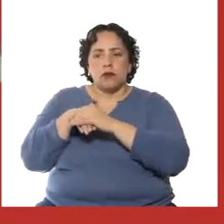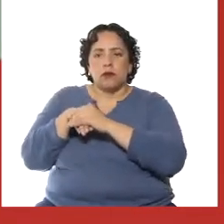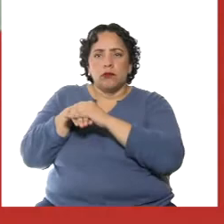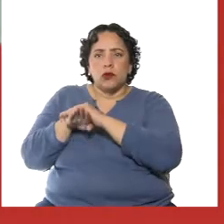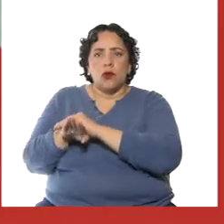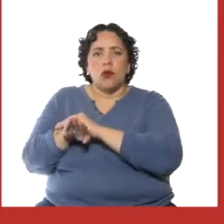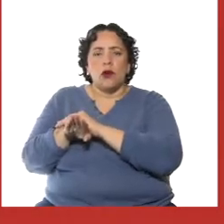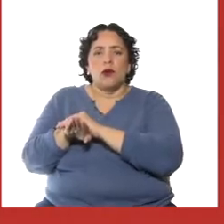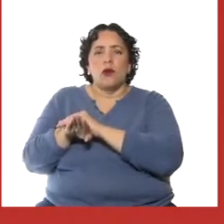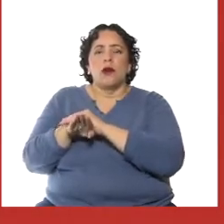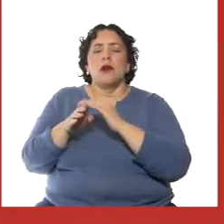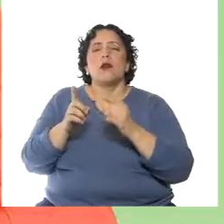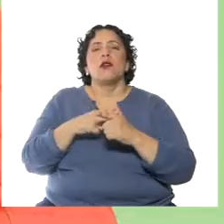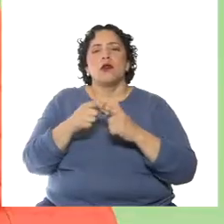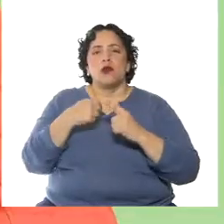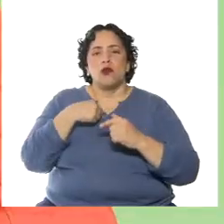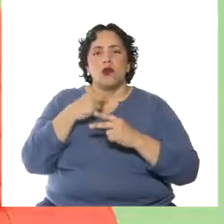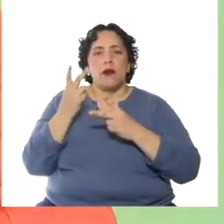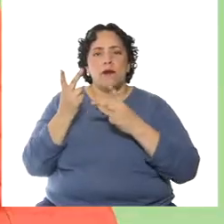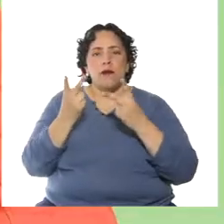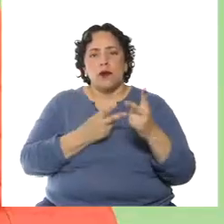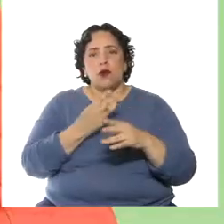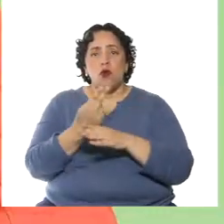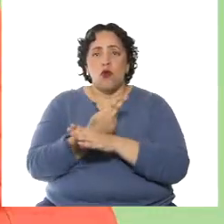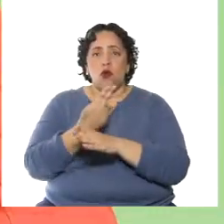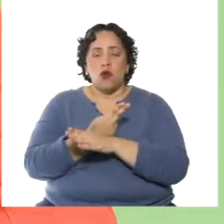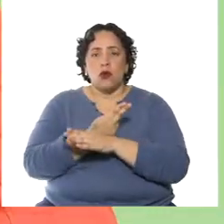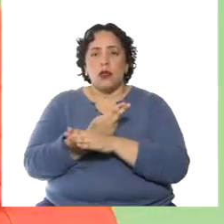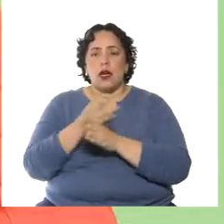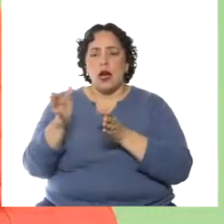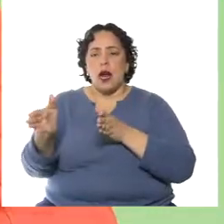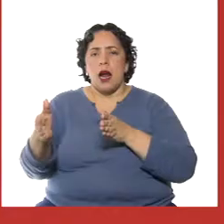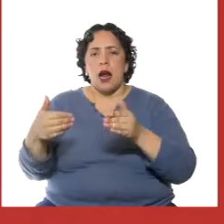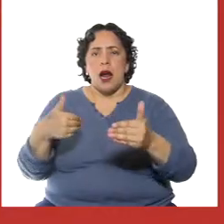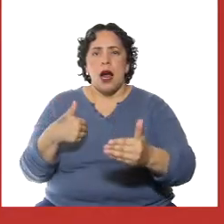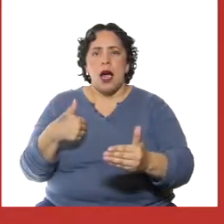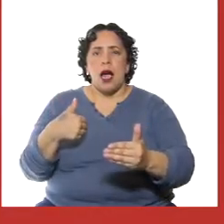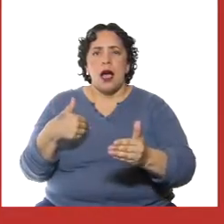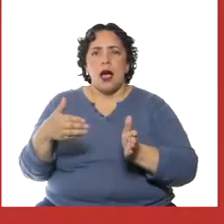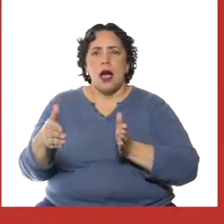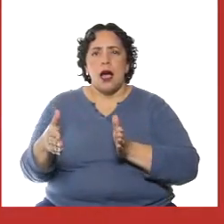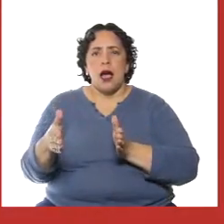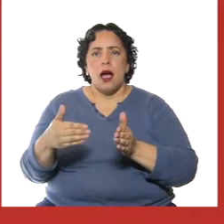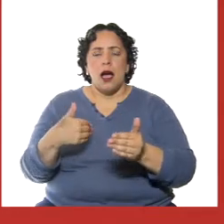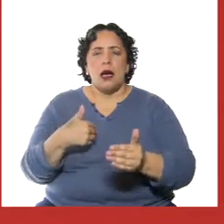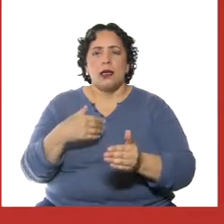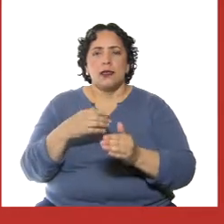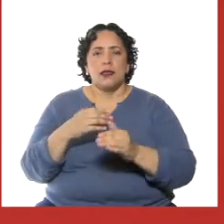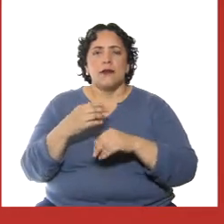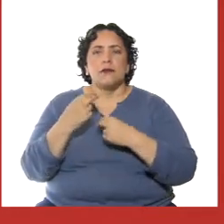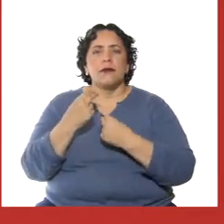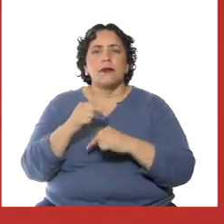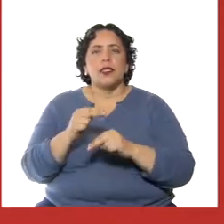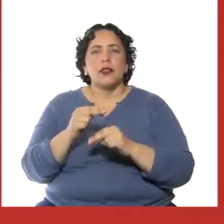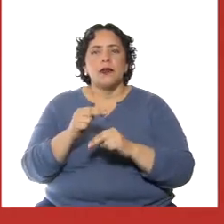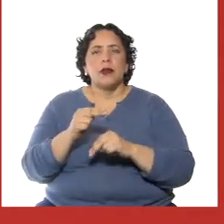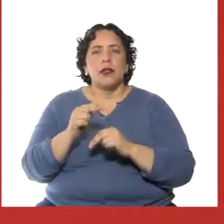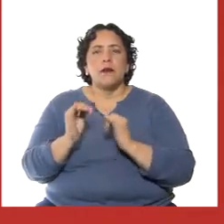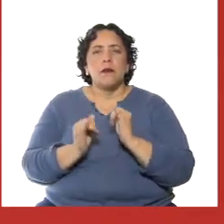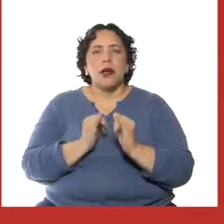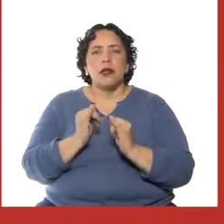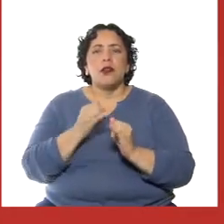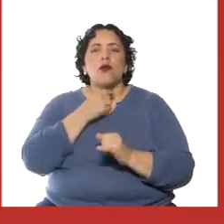resguardado. Entonces te invito a que utilices cajas. Imagínense, en la etapa maternal les encanta todo lo que